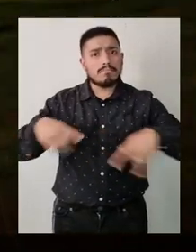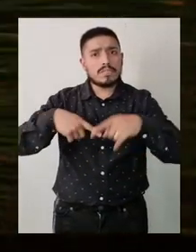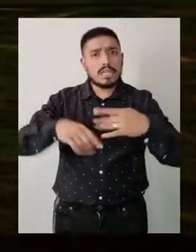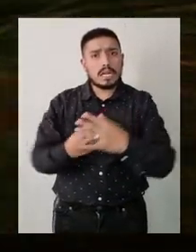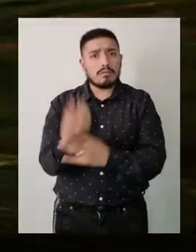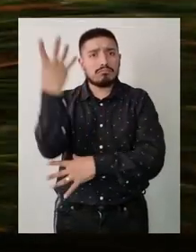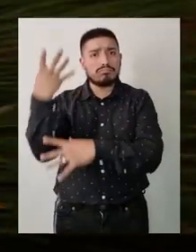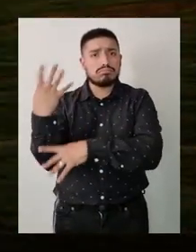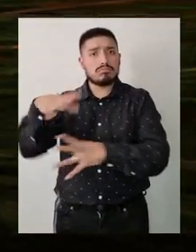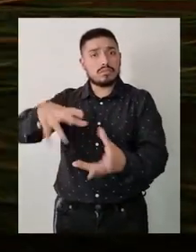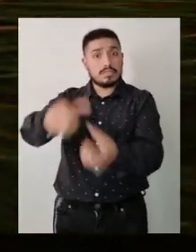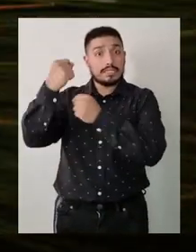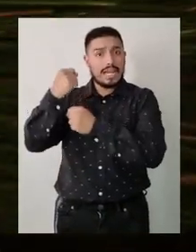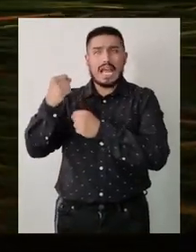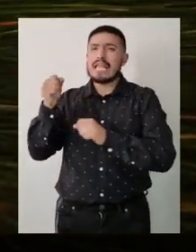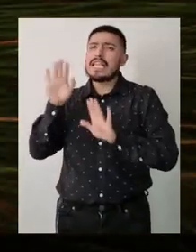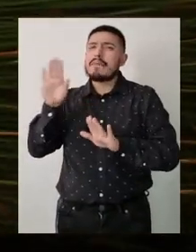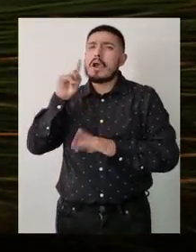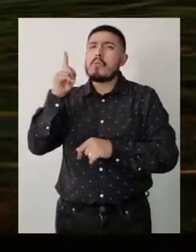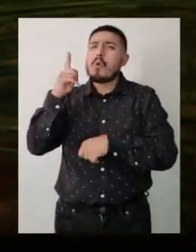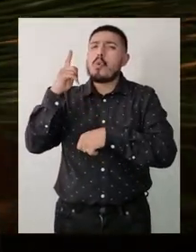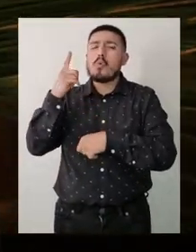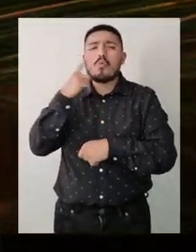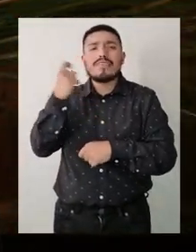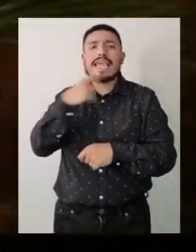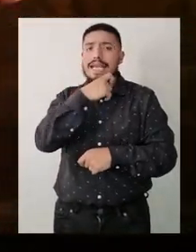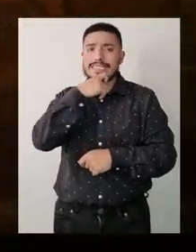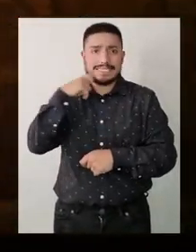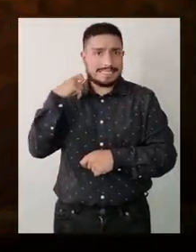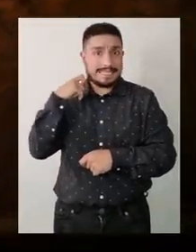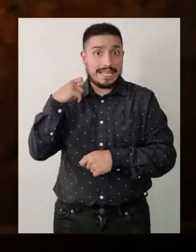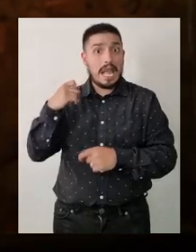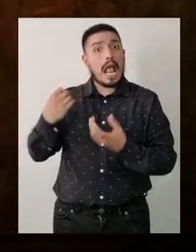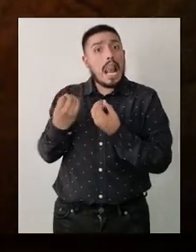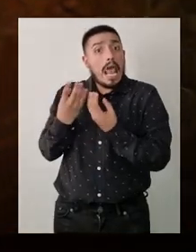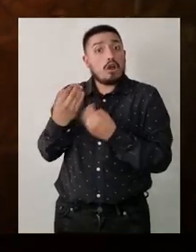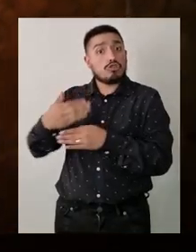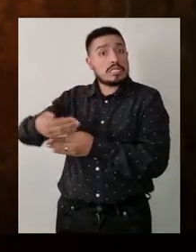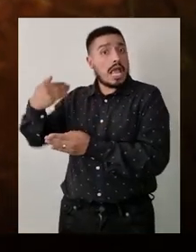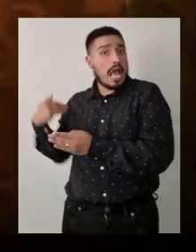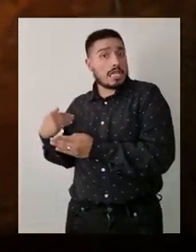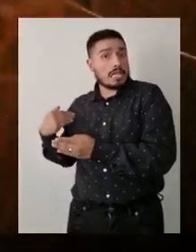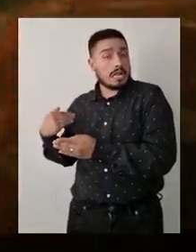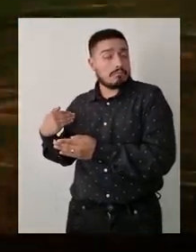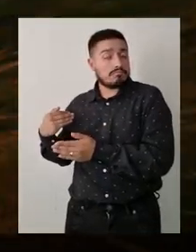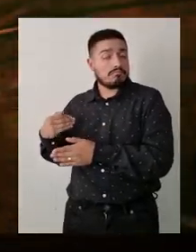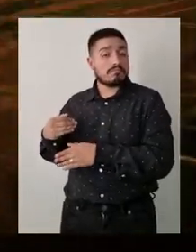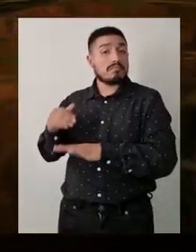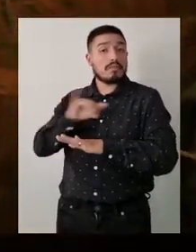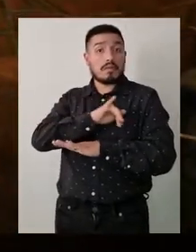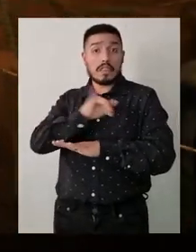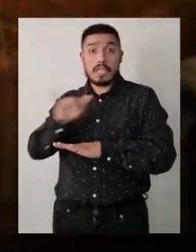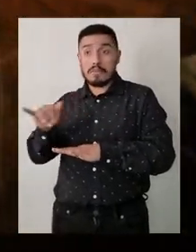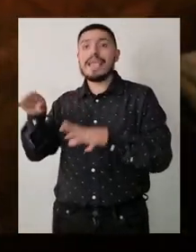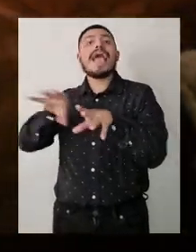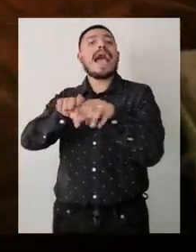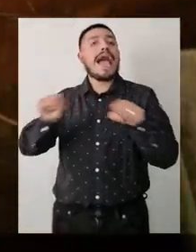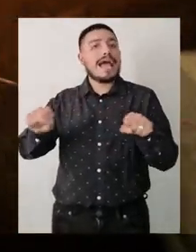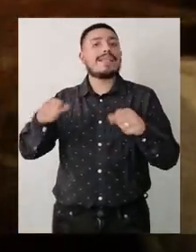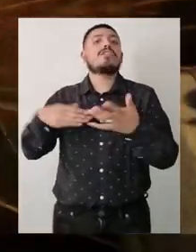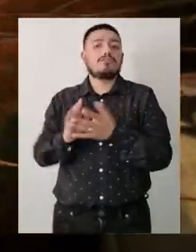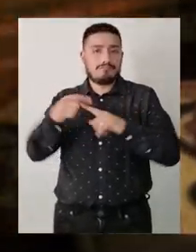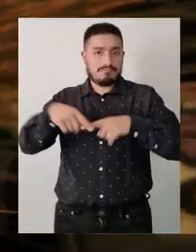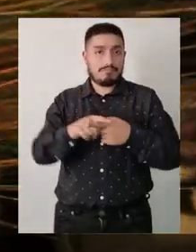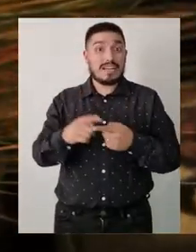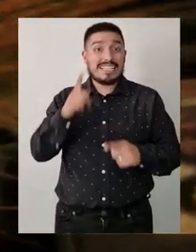esto se seca como un día más o menos, detrás de la cocina. Y de ahí ya está listo para tejer, porque